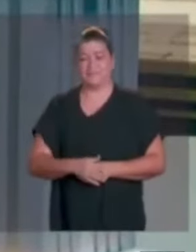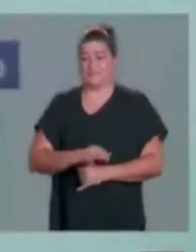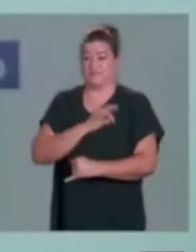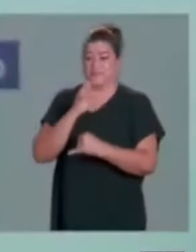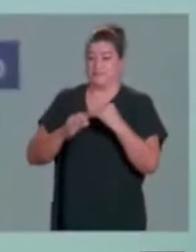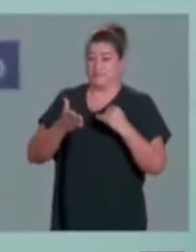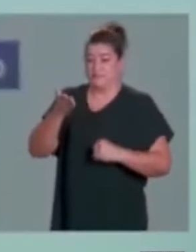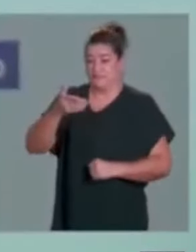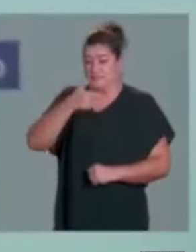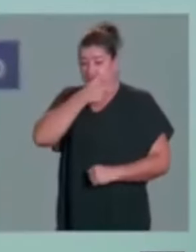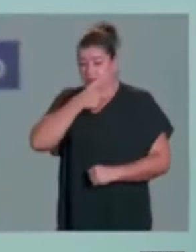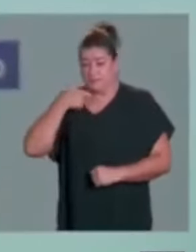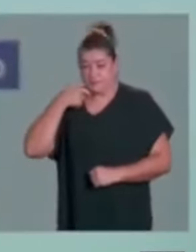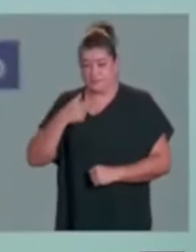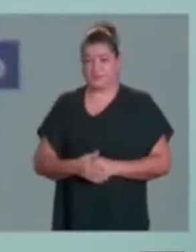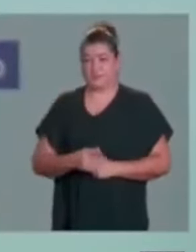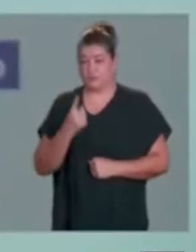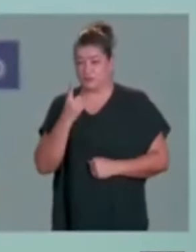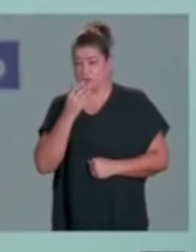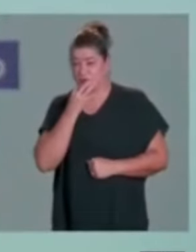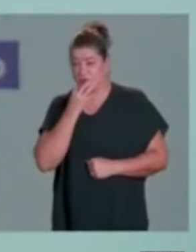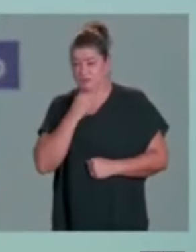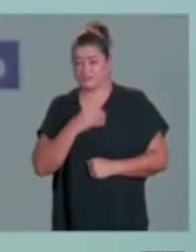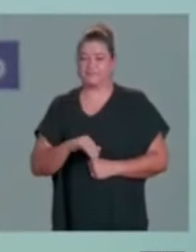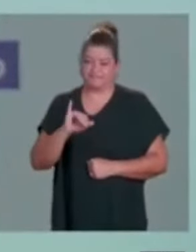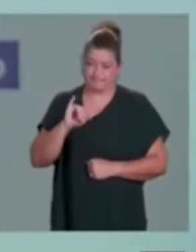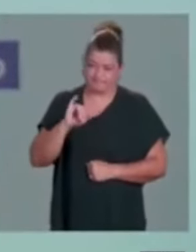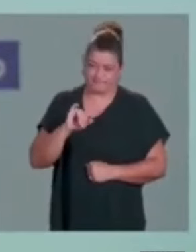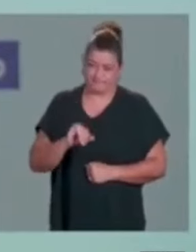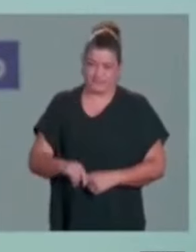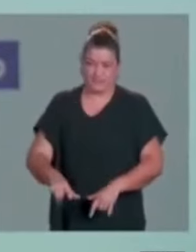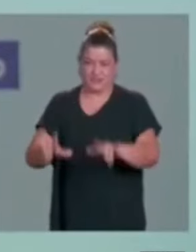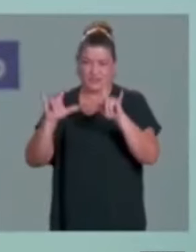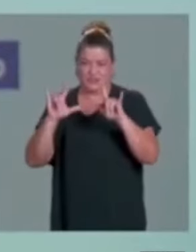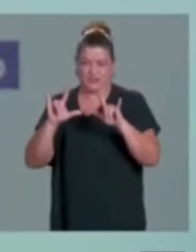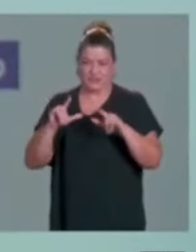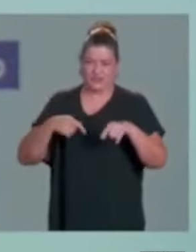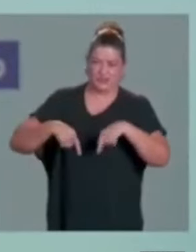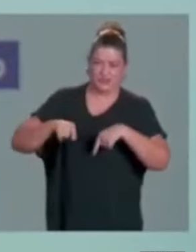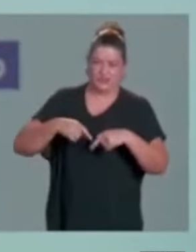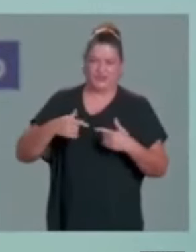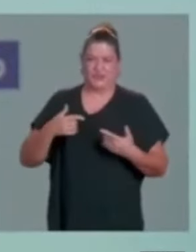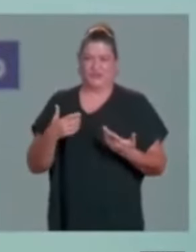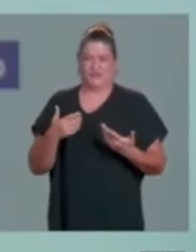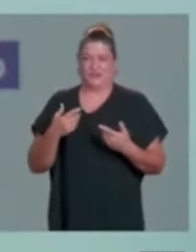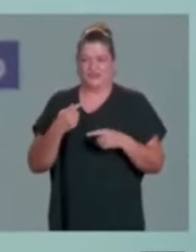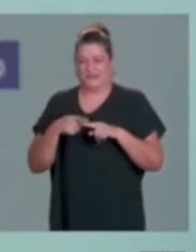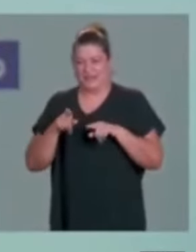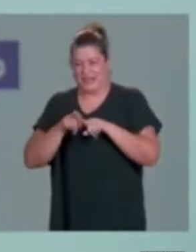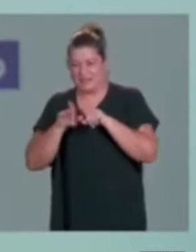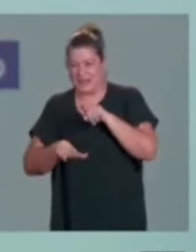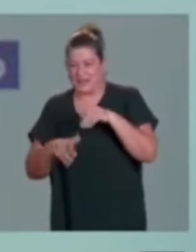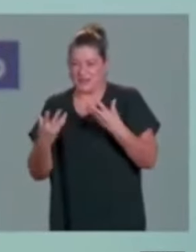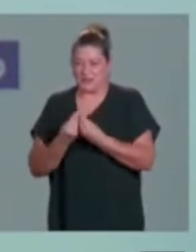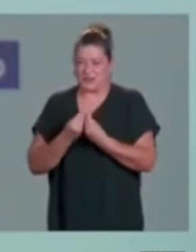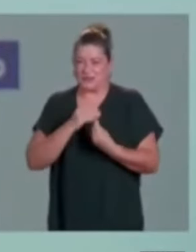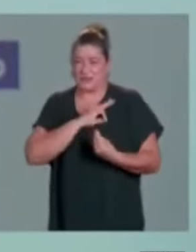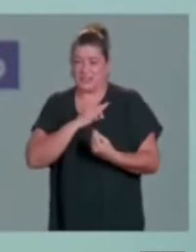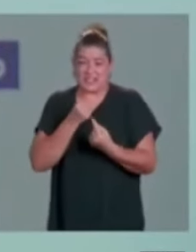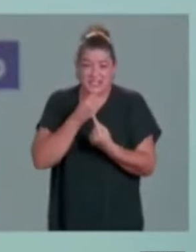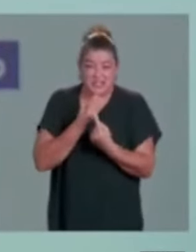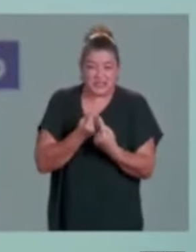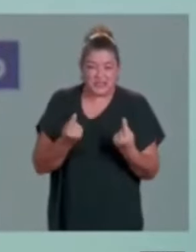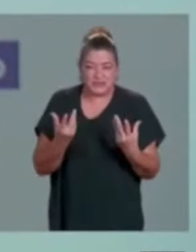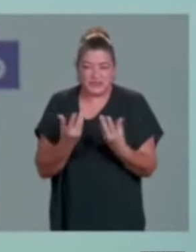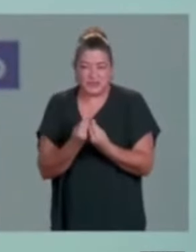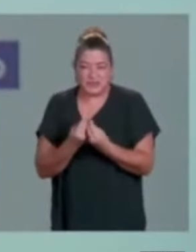minuto. Sí, que todo sea rock and roll y fútbol, que siempre pueda jugar con mi hermana y los equipos sean de niños y niñas, y